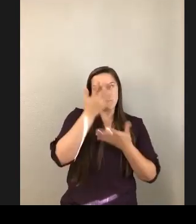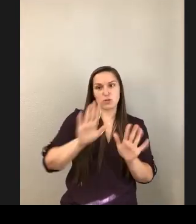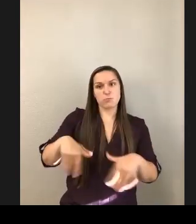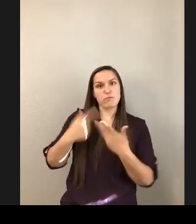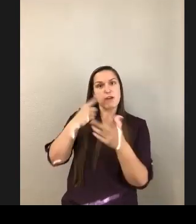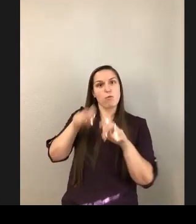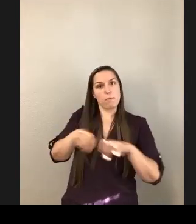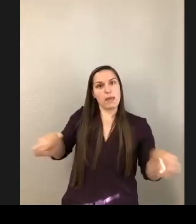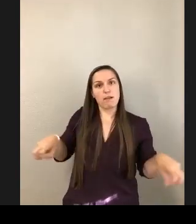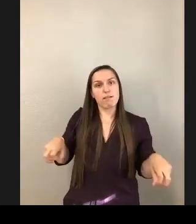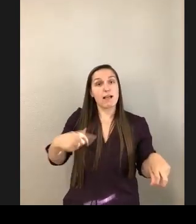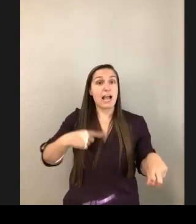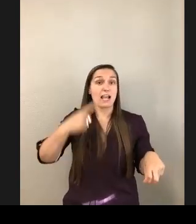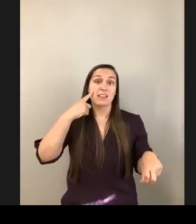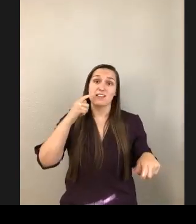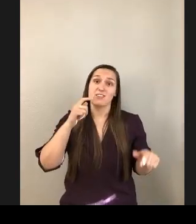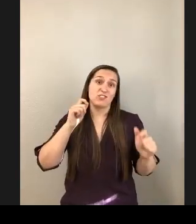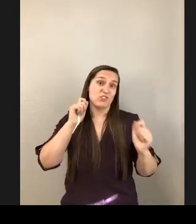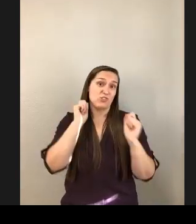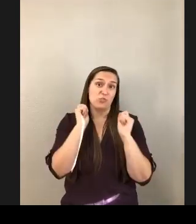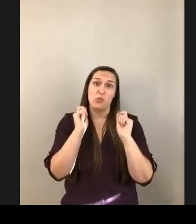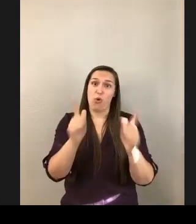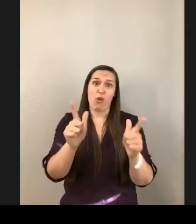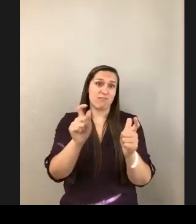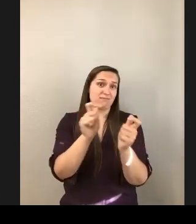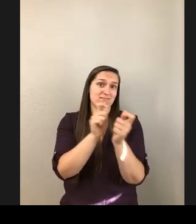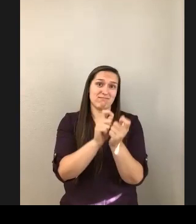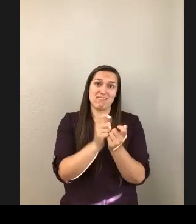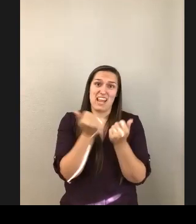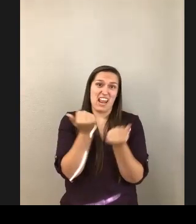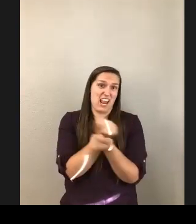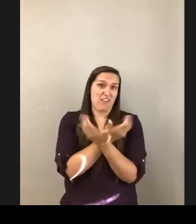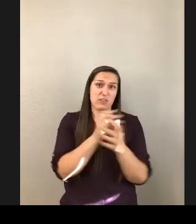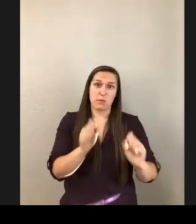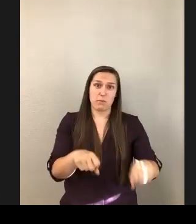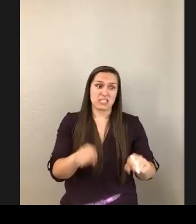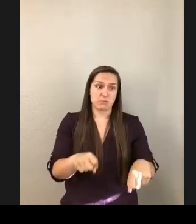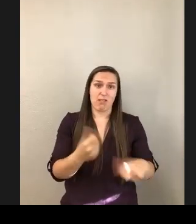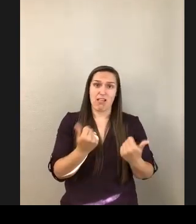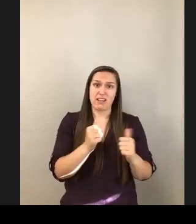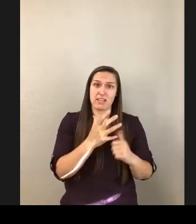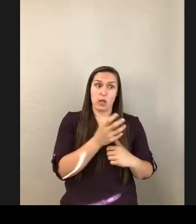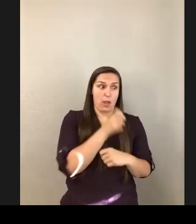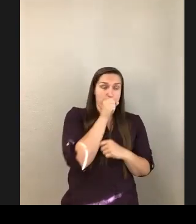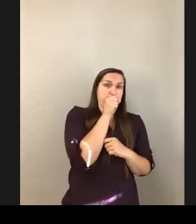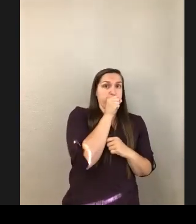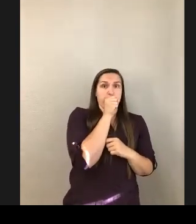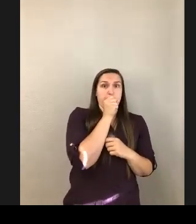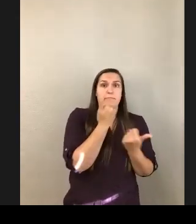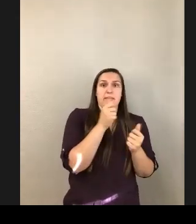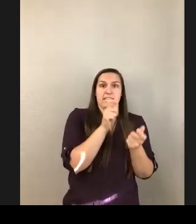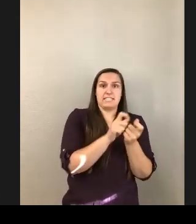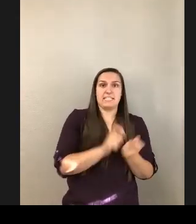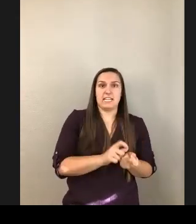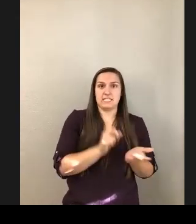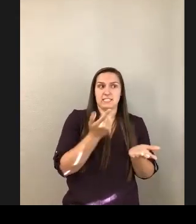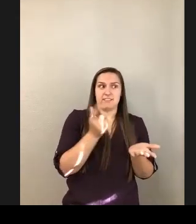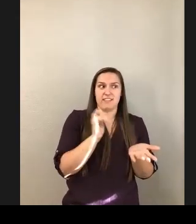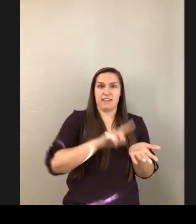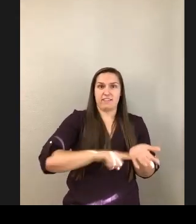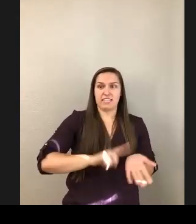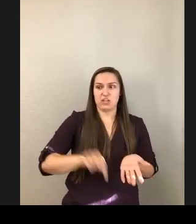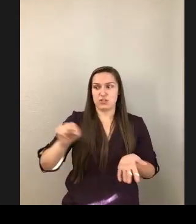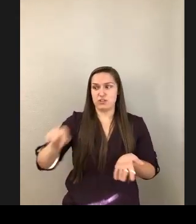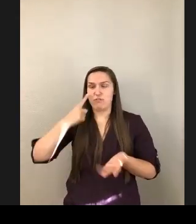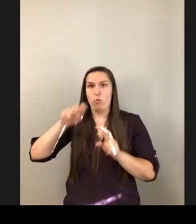se debe dar al panel, cada detalle posible. Yo no veo ninguna razón